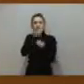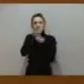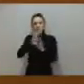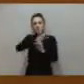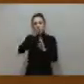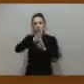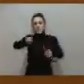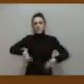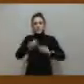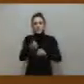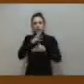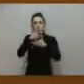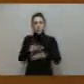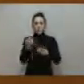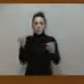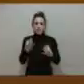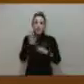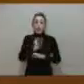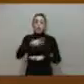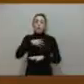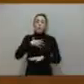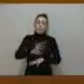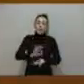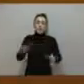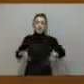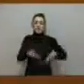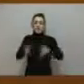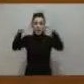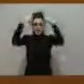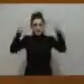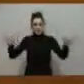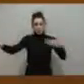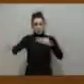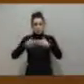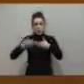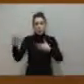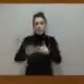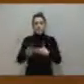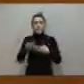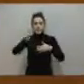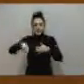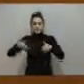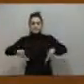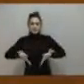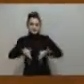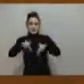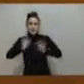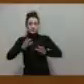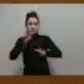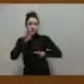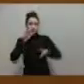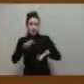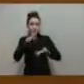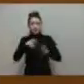web. O a lo mejor tendrán que cerrar la senda del oso y esta misma senda, debido al estado